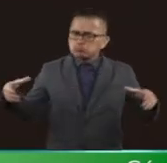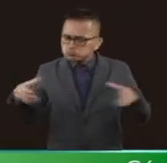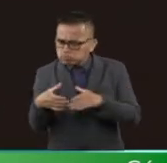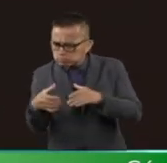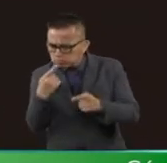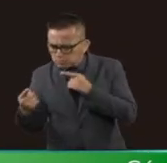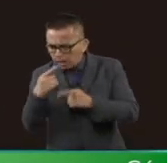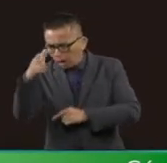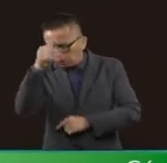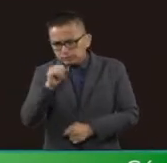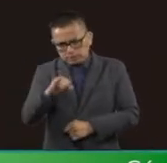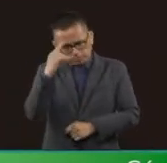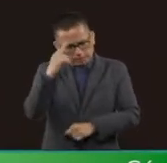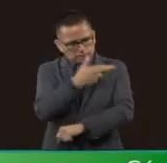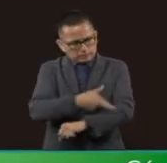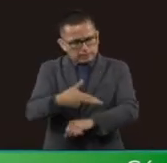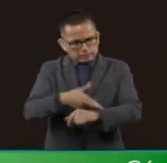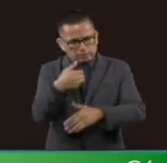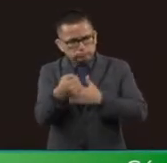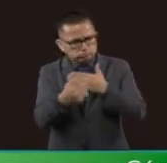sexenio,